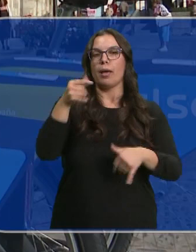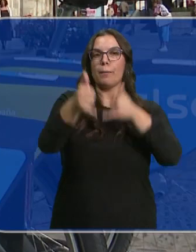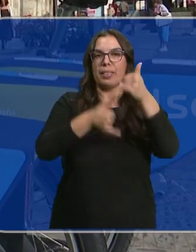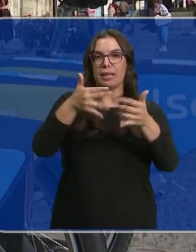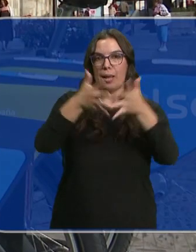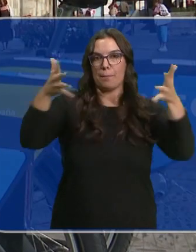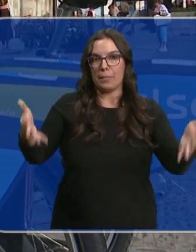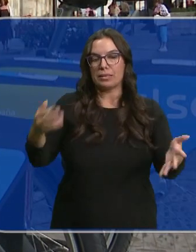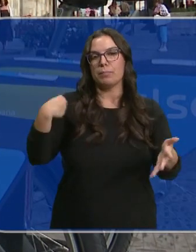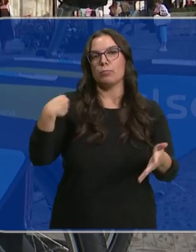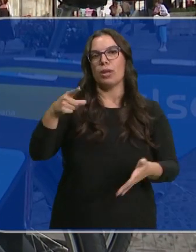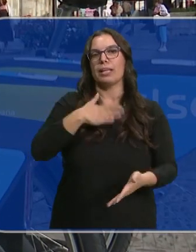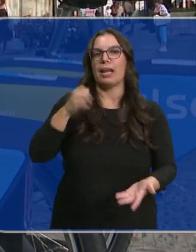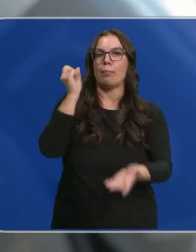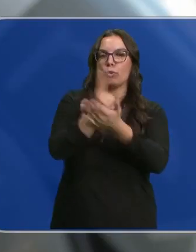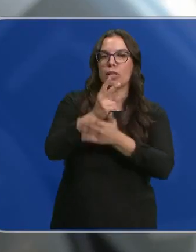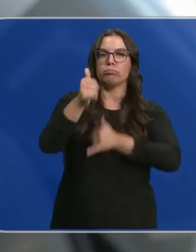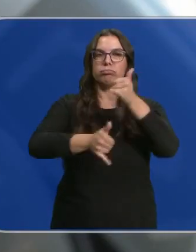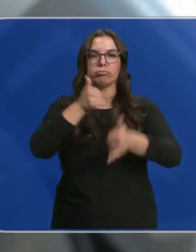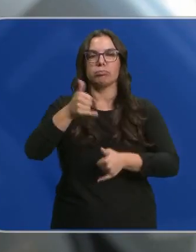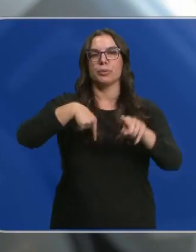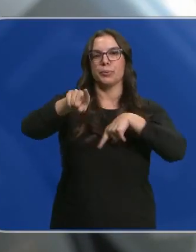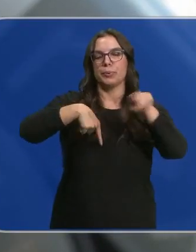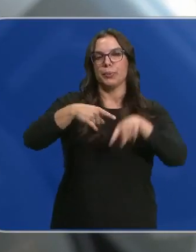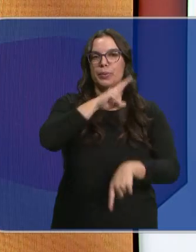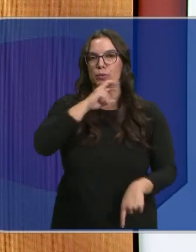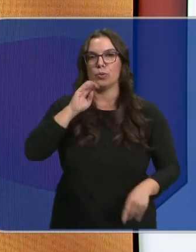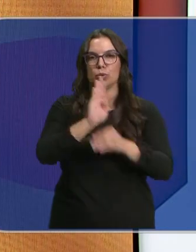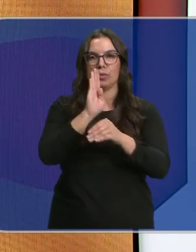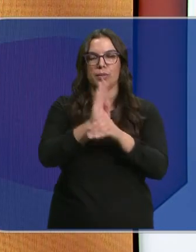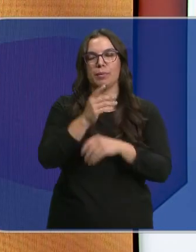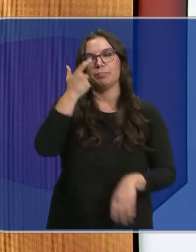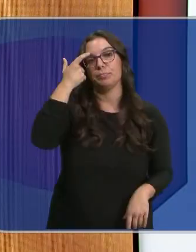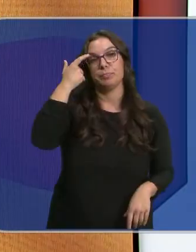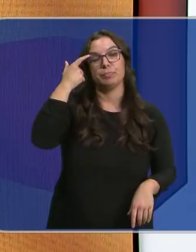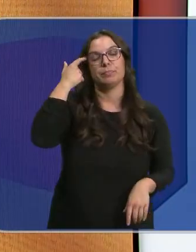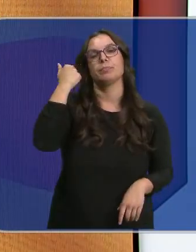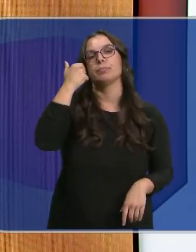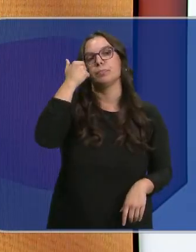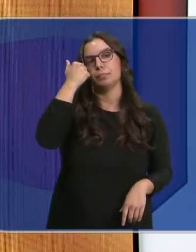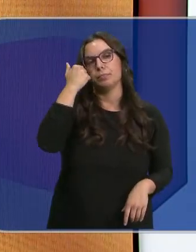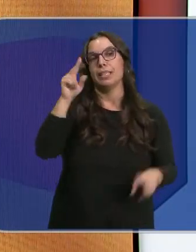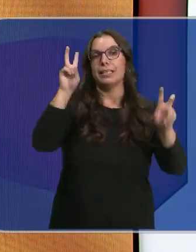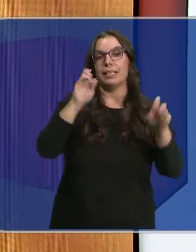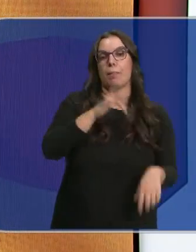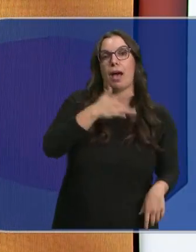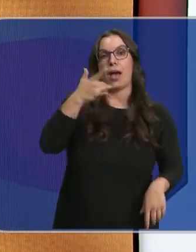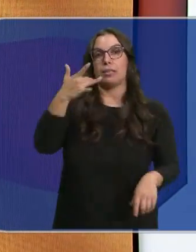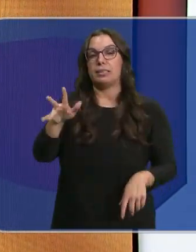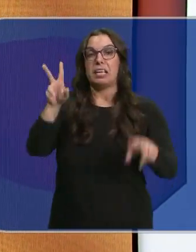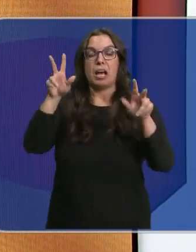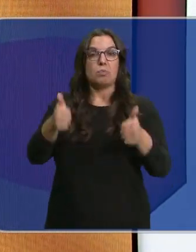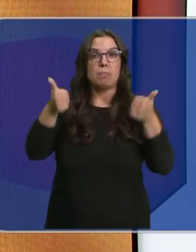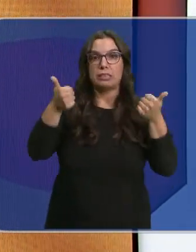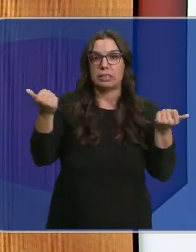de bicicletas en su apuesta por la movilidad sostenible. Y no hay novedades sobre la amnistía que exige el